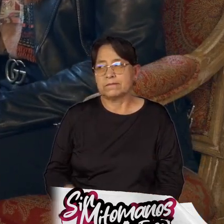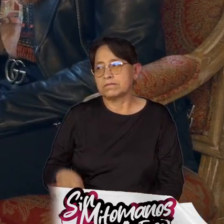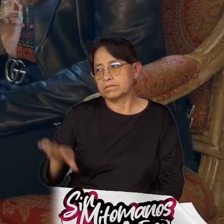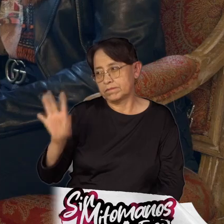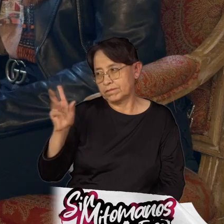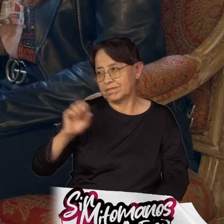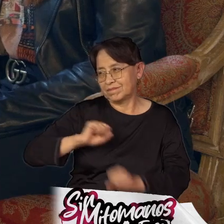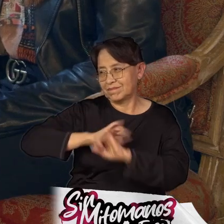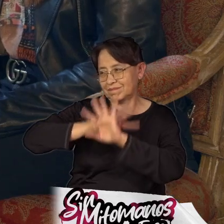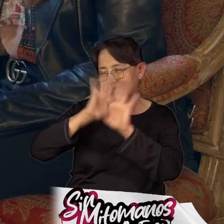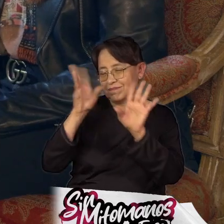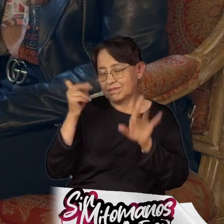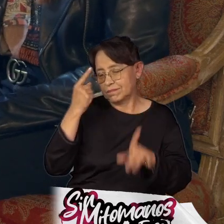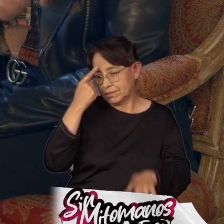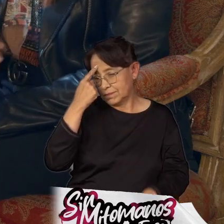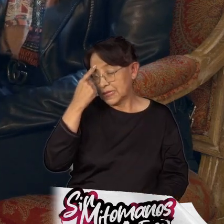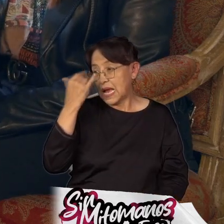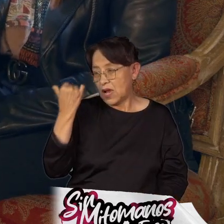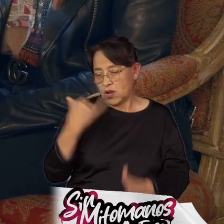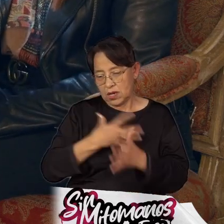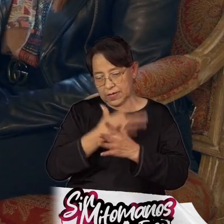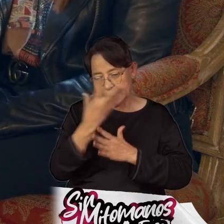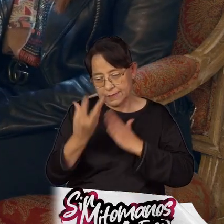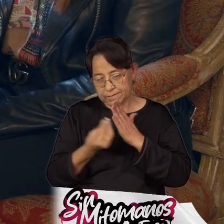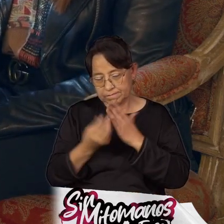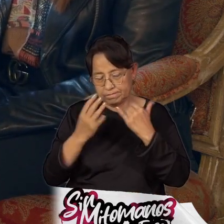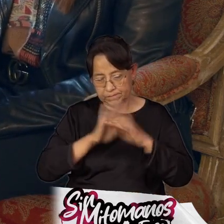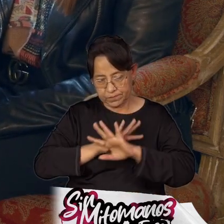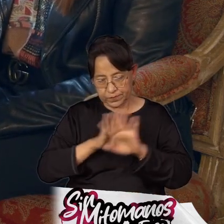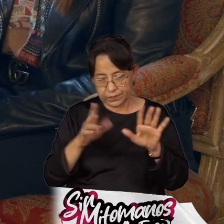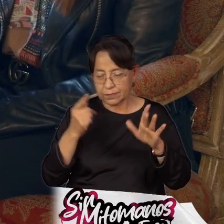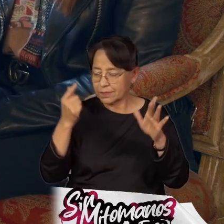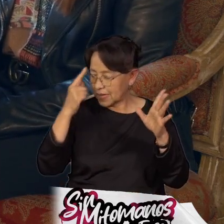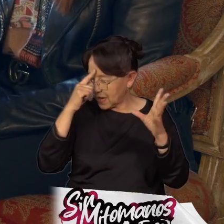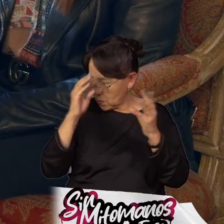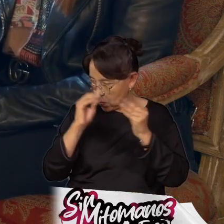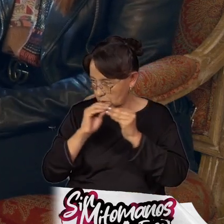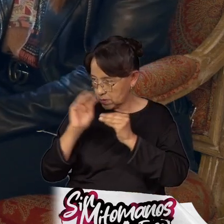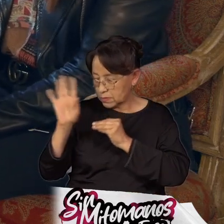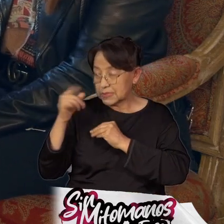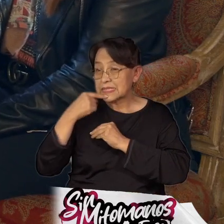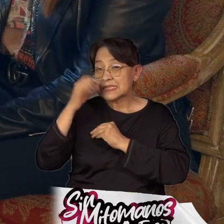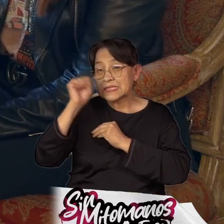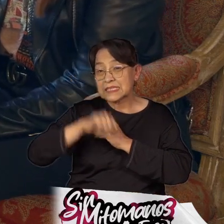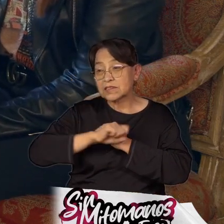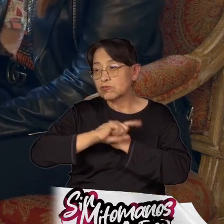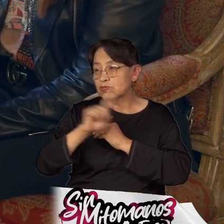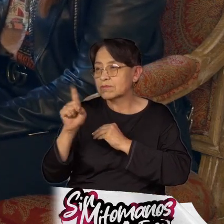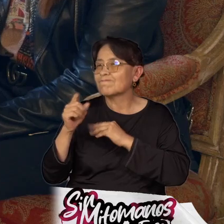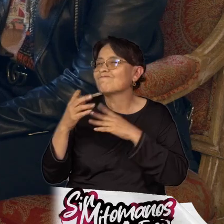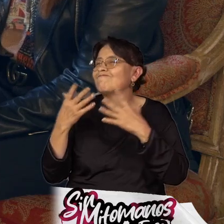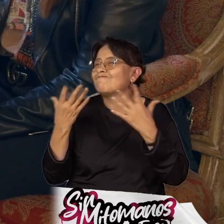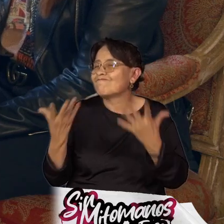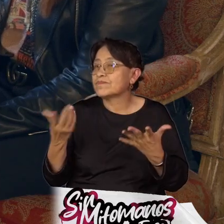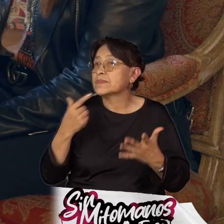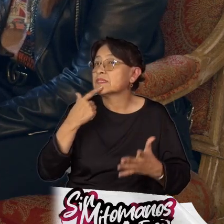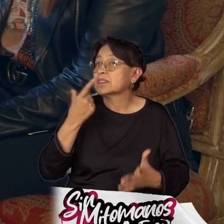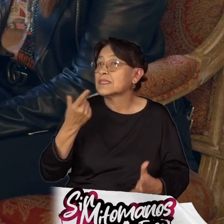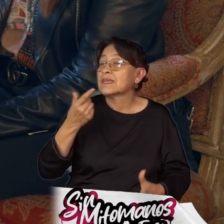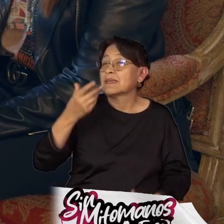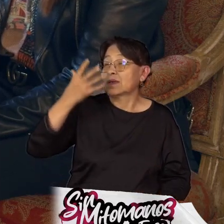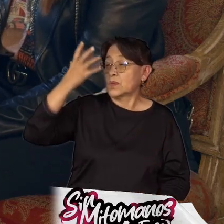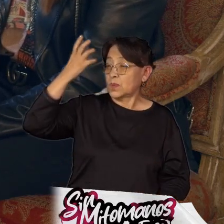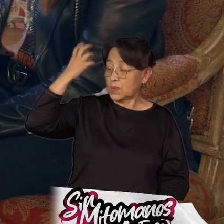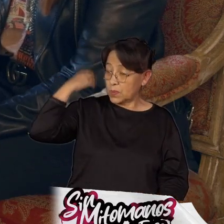hemos abordado ya claramente todo ese tema, y para concluir, y para llegar a ese punto de acuerdo, sí o sí, vamos a encontrar tanto